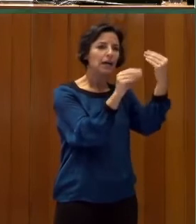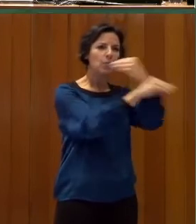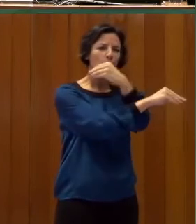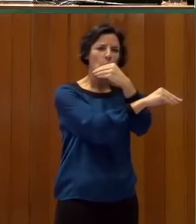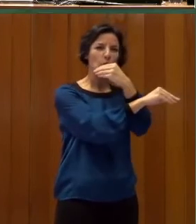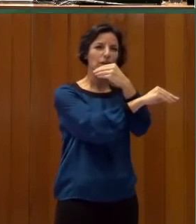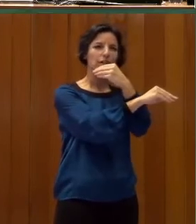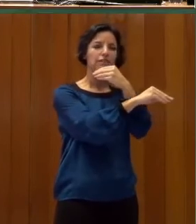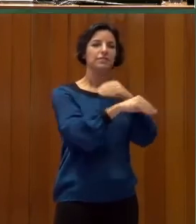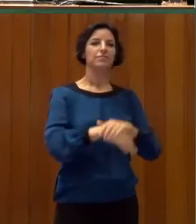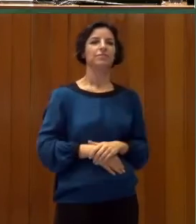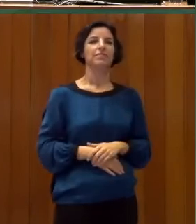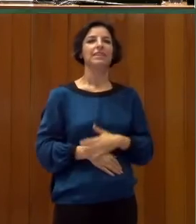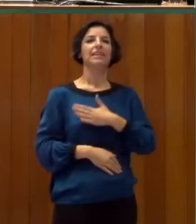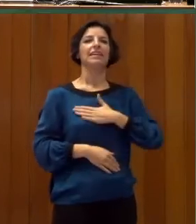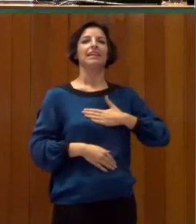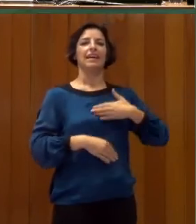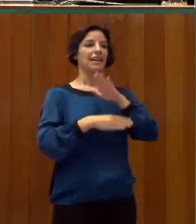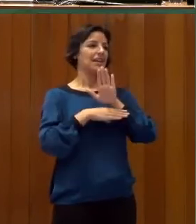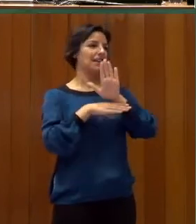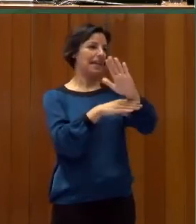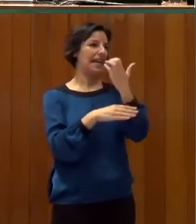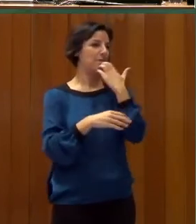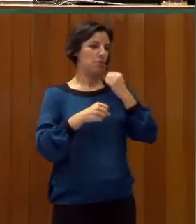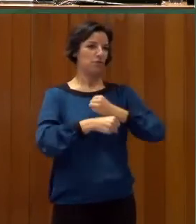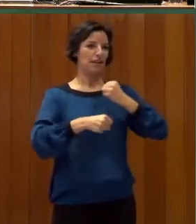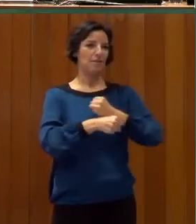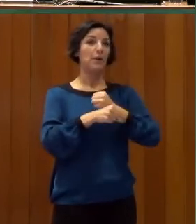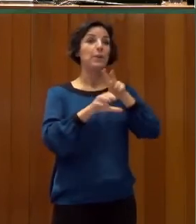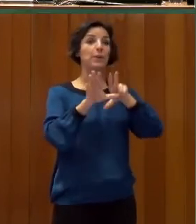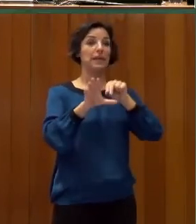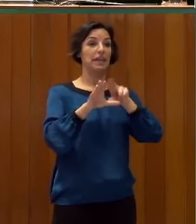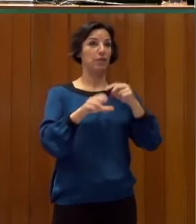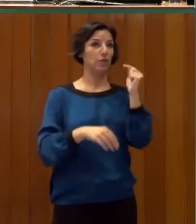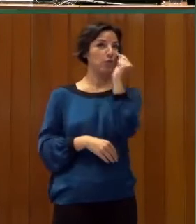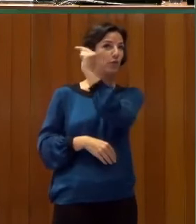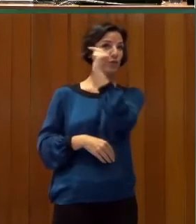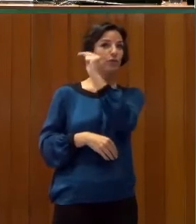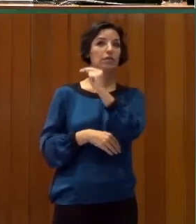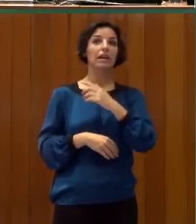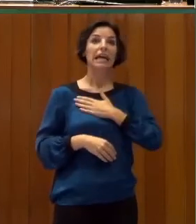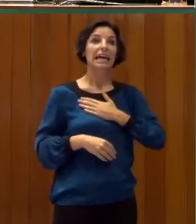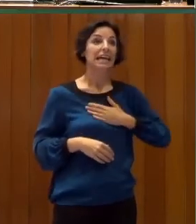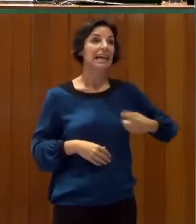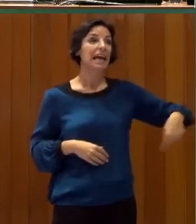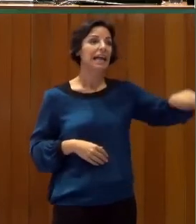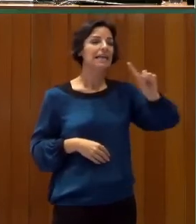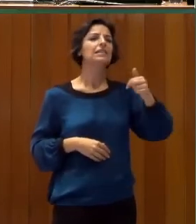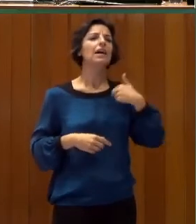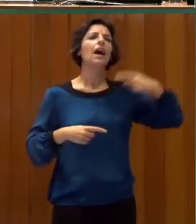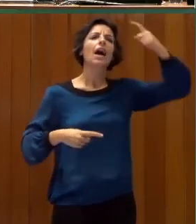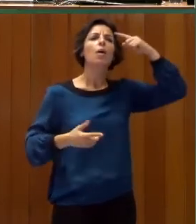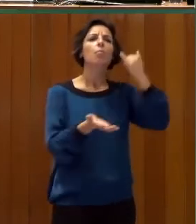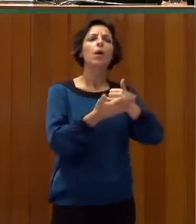Y bueno, quería mostraros un ejemplo de la tarea en este vídeo y si queréis podéis responder mentalmente